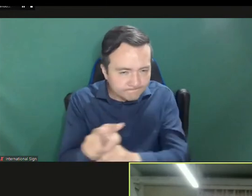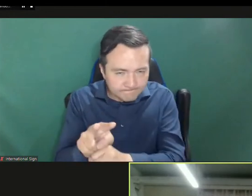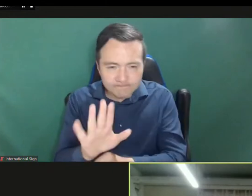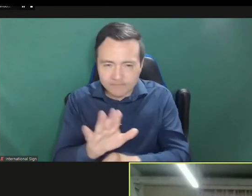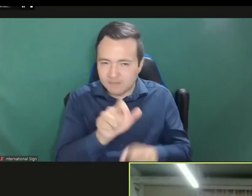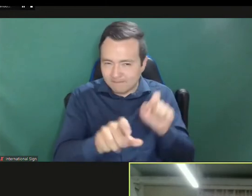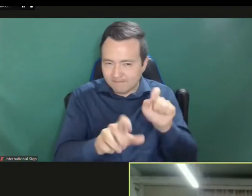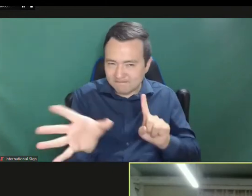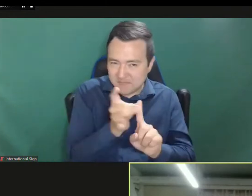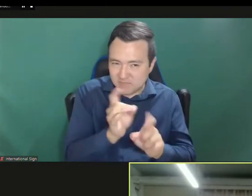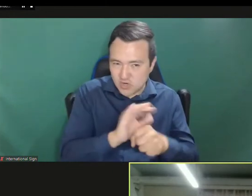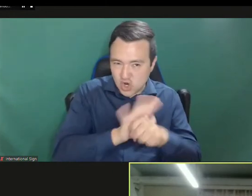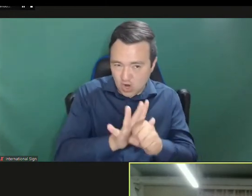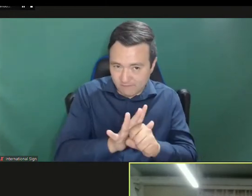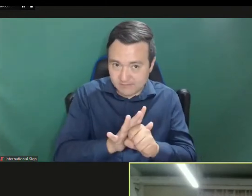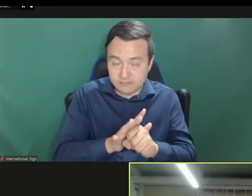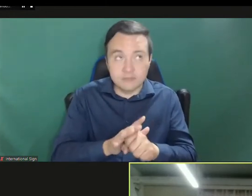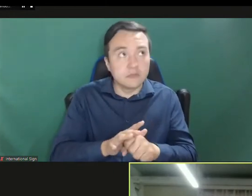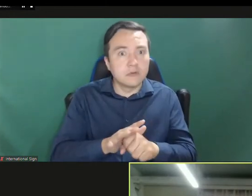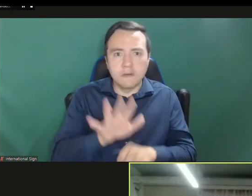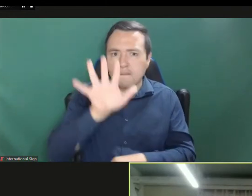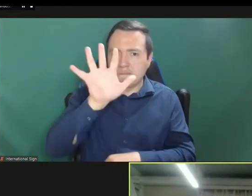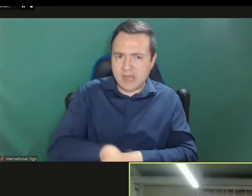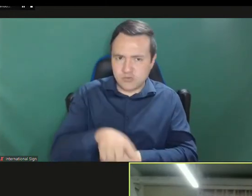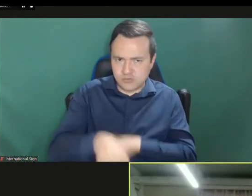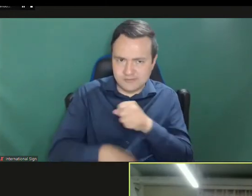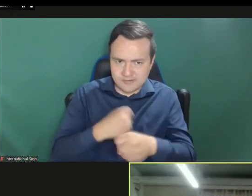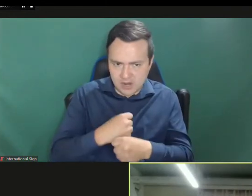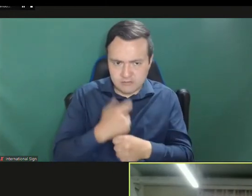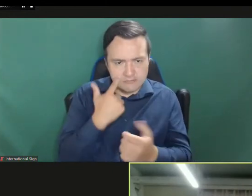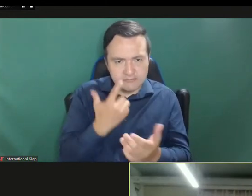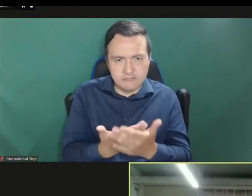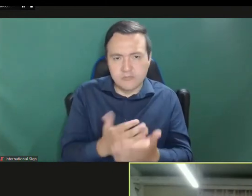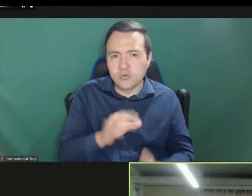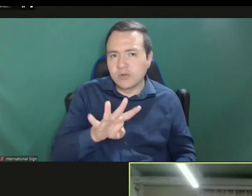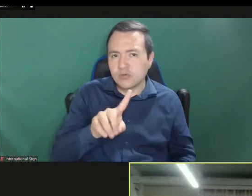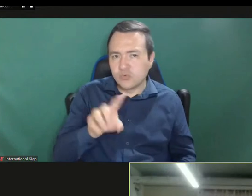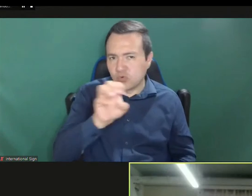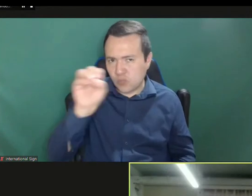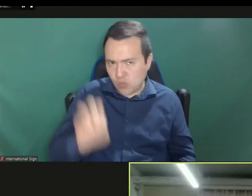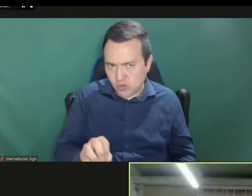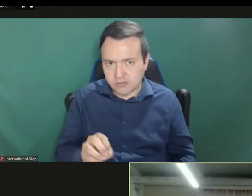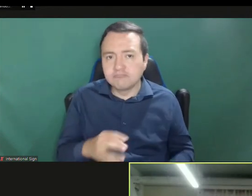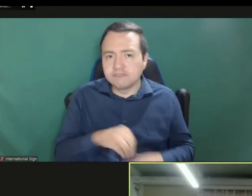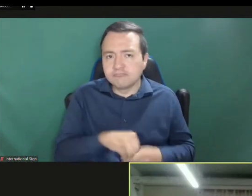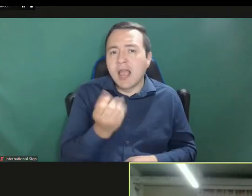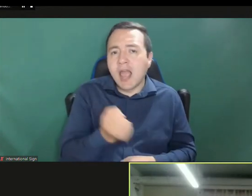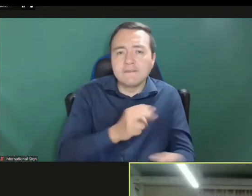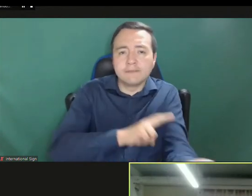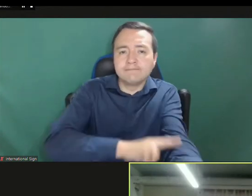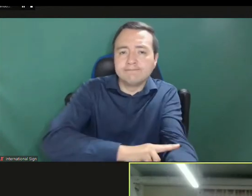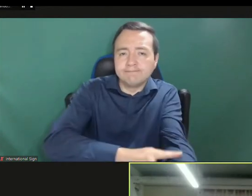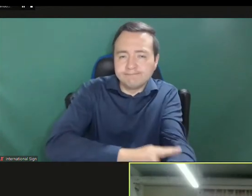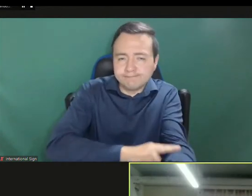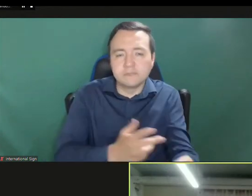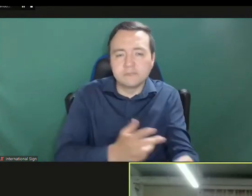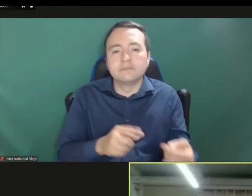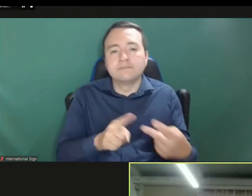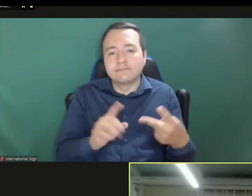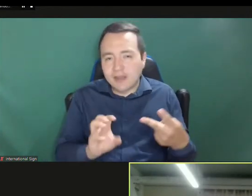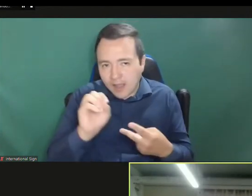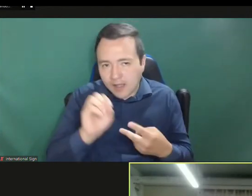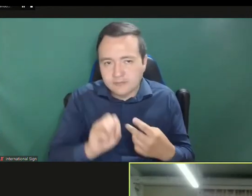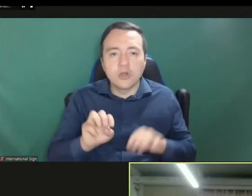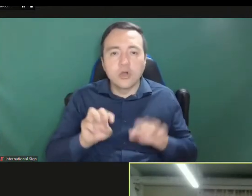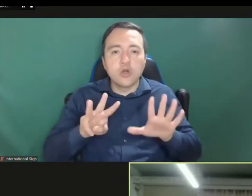este año el 41% de hipertensión el 35% tenían diabetes el 87 por ciento tenían